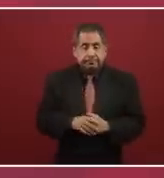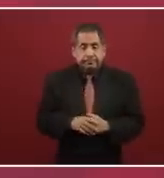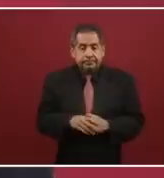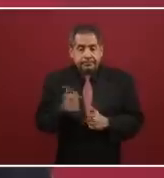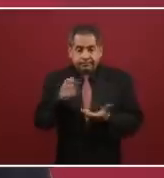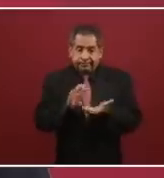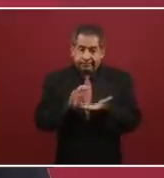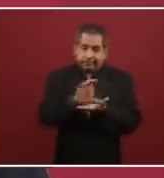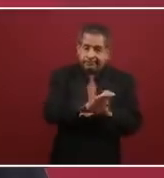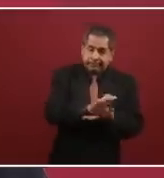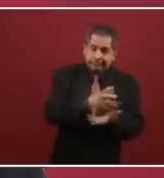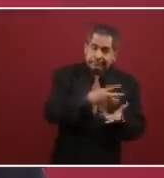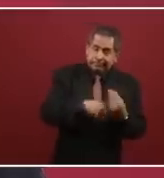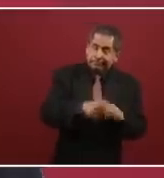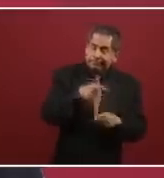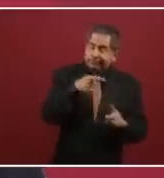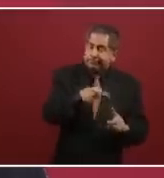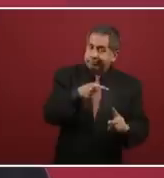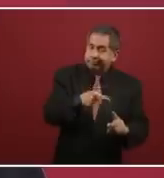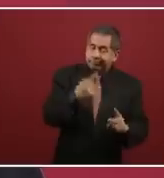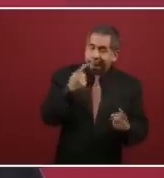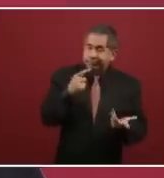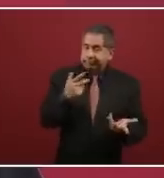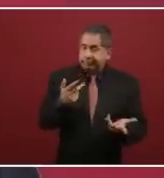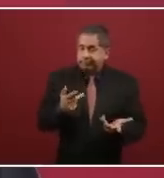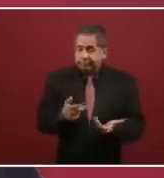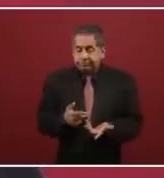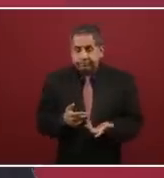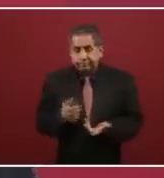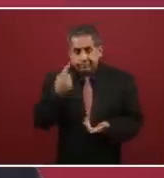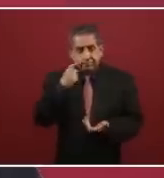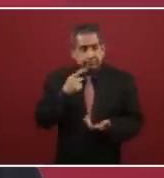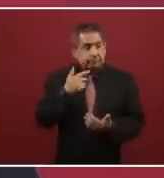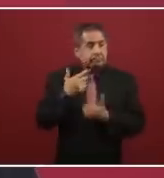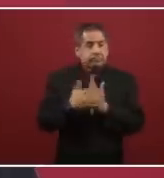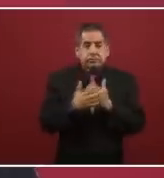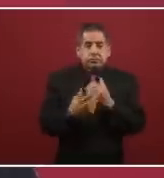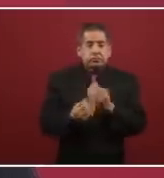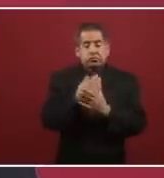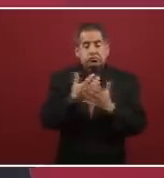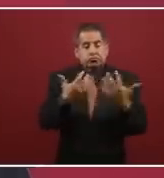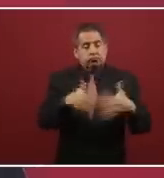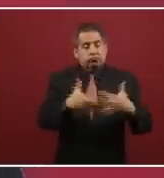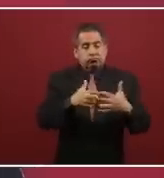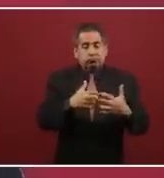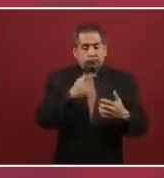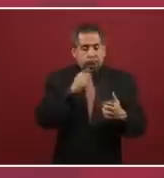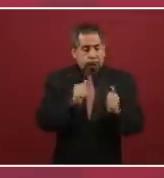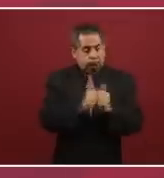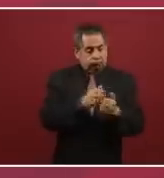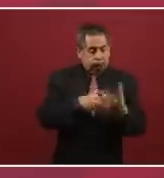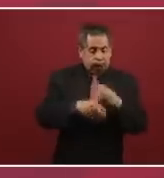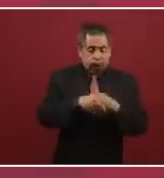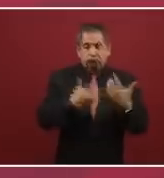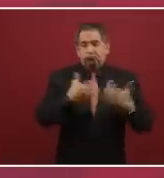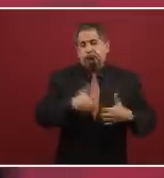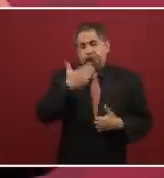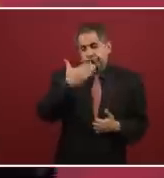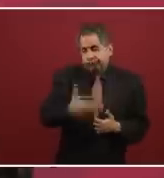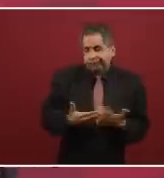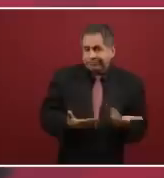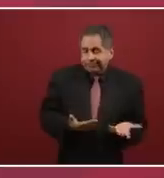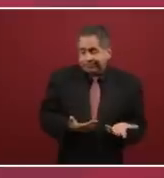invertir para crear plantas o rehabilitar plantas, o